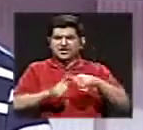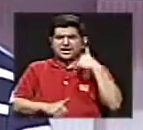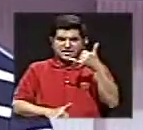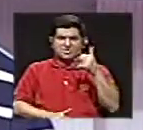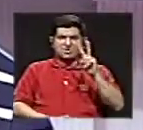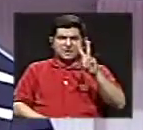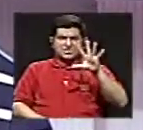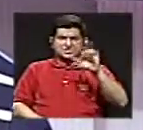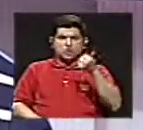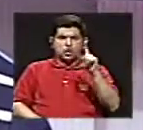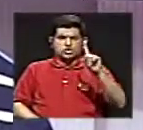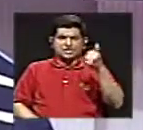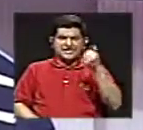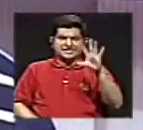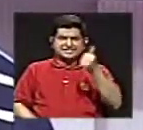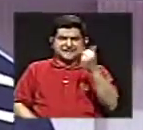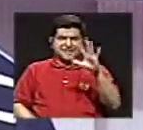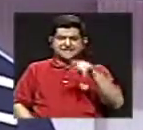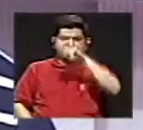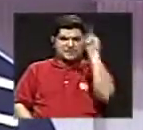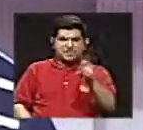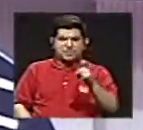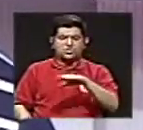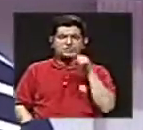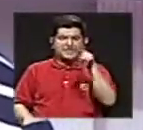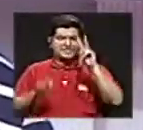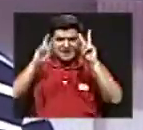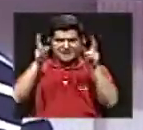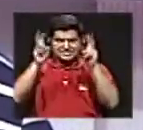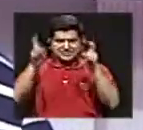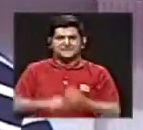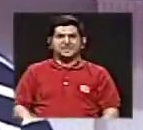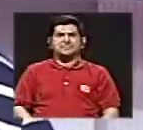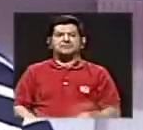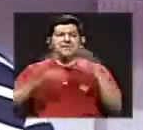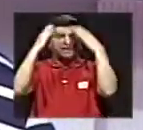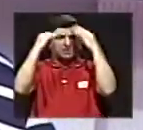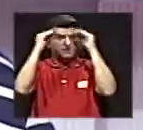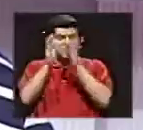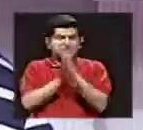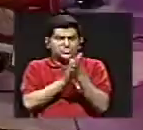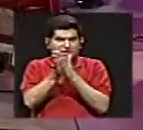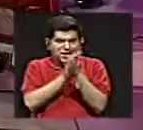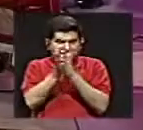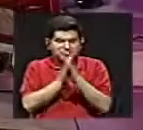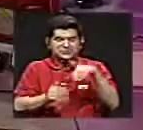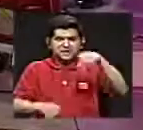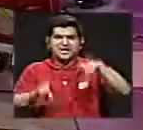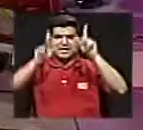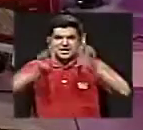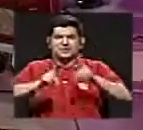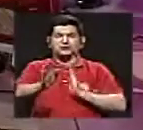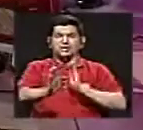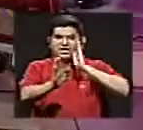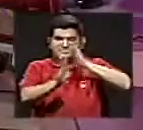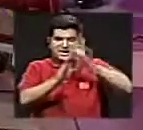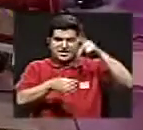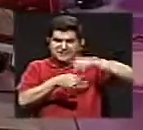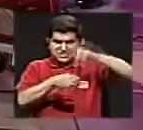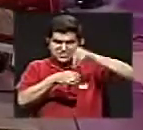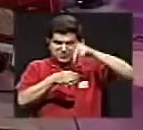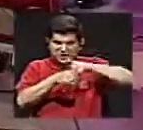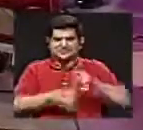teléfono 2511 1515 para que hagan sus preguntas sobre este tema, para que se informen aprovechando la presencia de las personas directamente